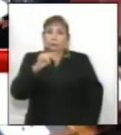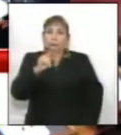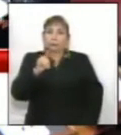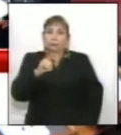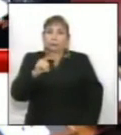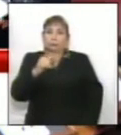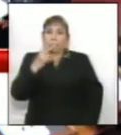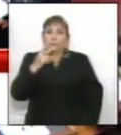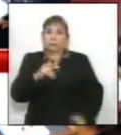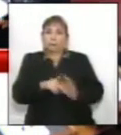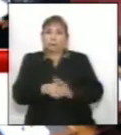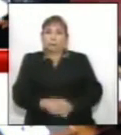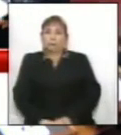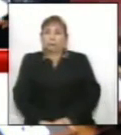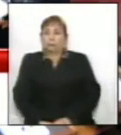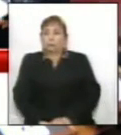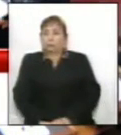2 minutos.